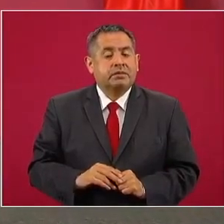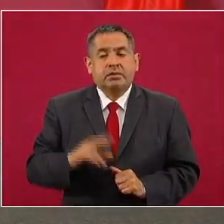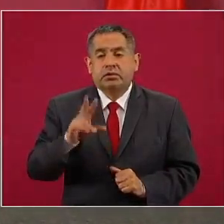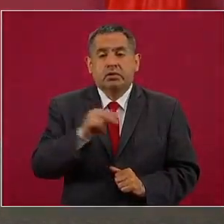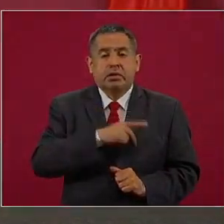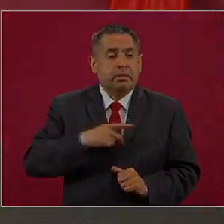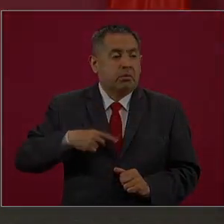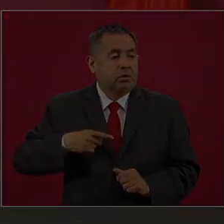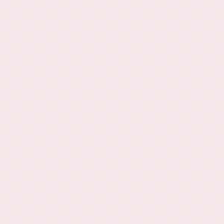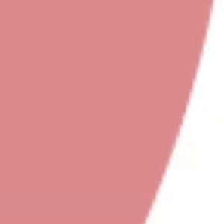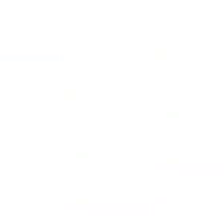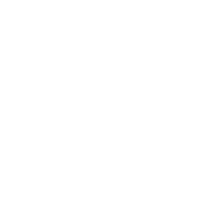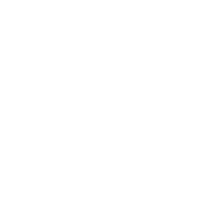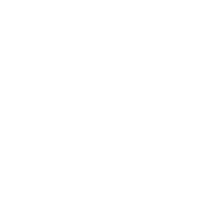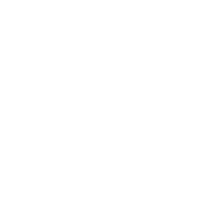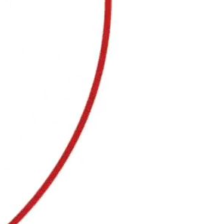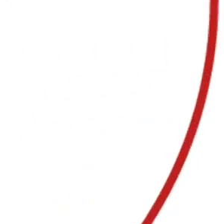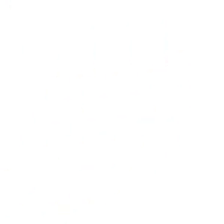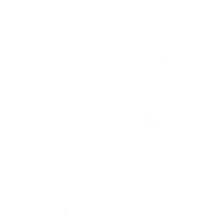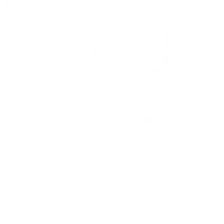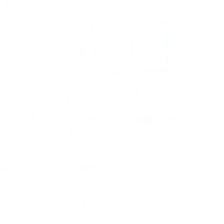debemos absolutamente nada.